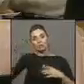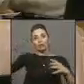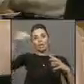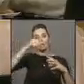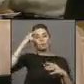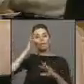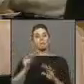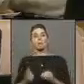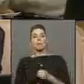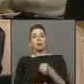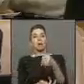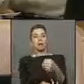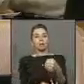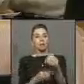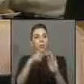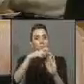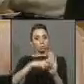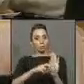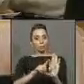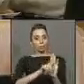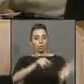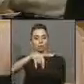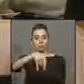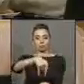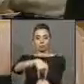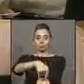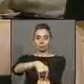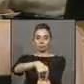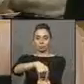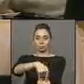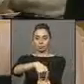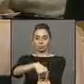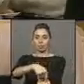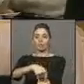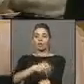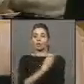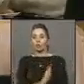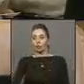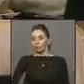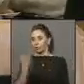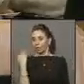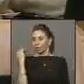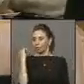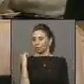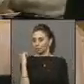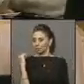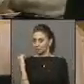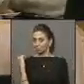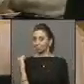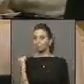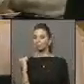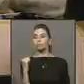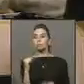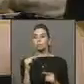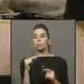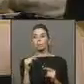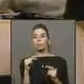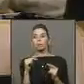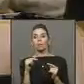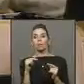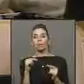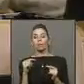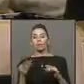Y el proyecto de ley que ingresó en el periodo presidencial pasado, por lo que se ha dicho, va a haber una